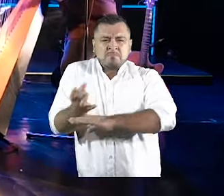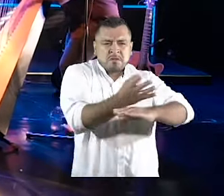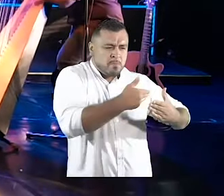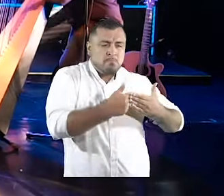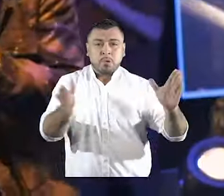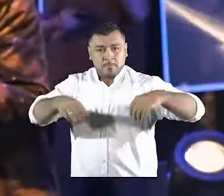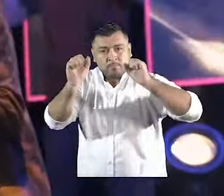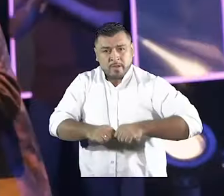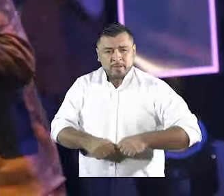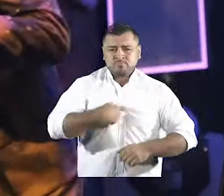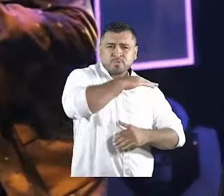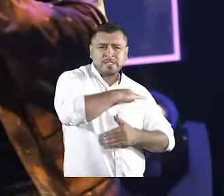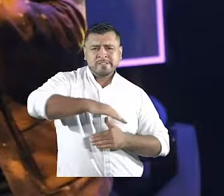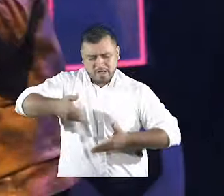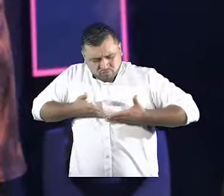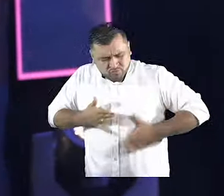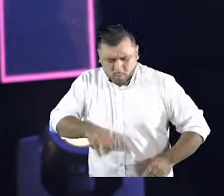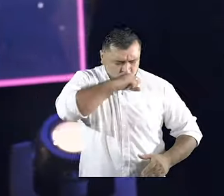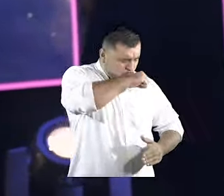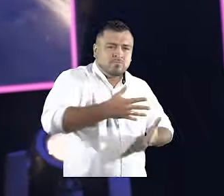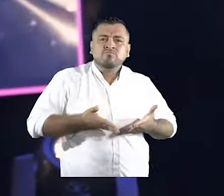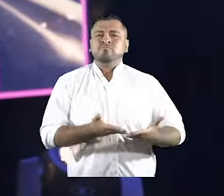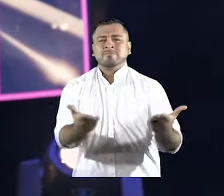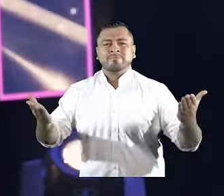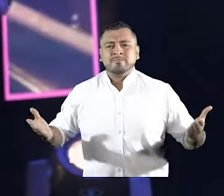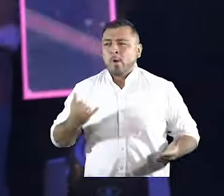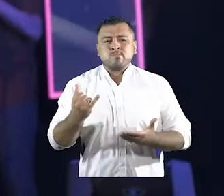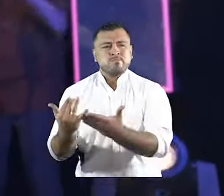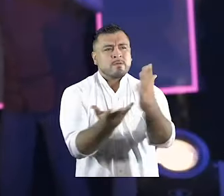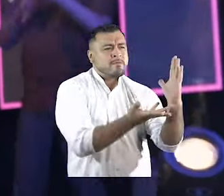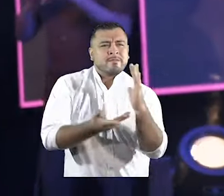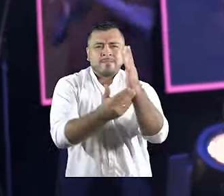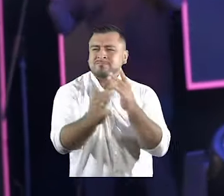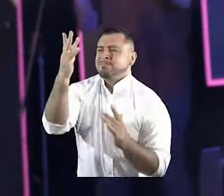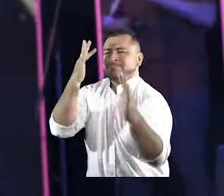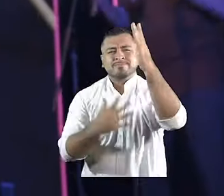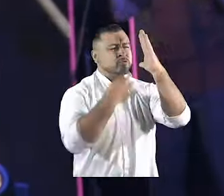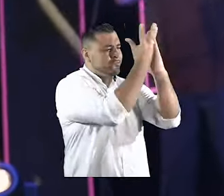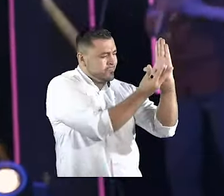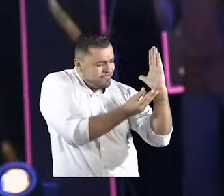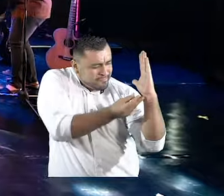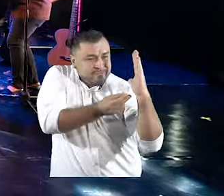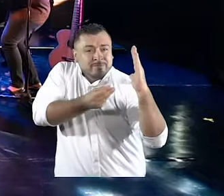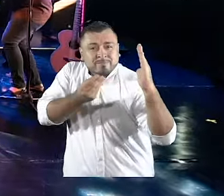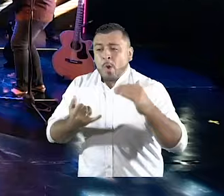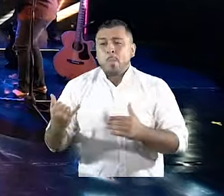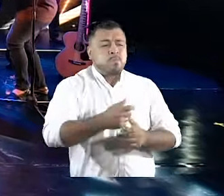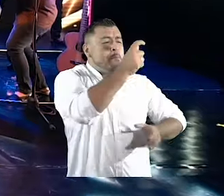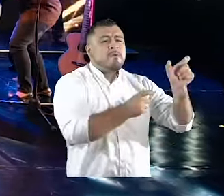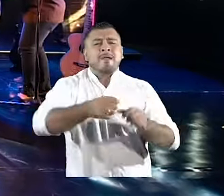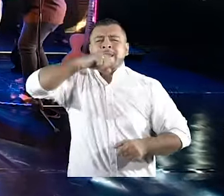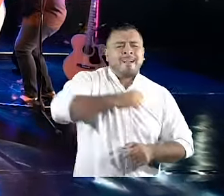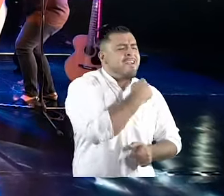puede vencer. Yo soy del llano, señores, yo soy llanero, donde hay esteros repletos de flor de bora, donde el